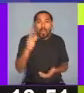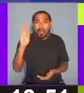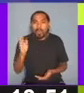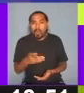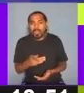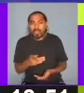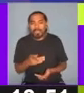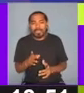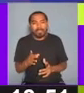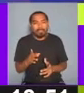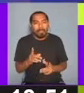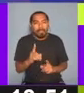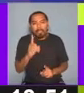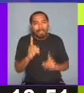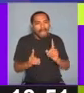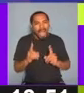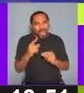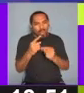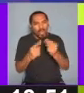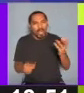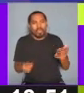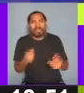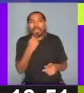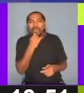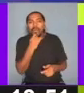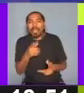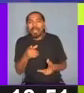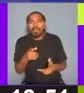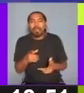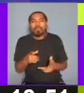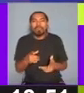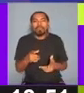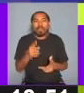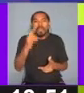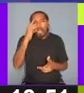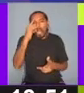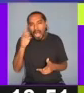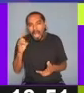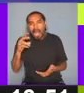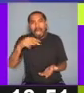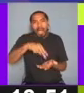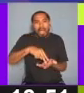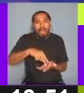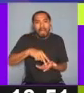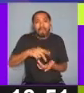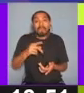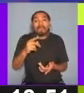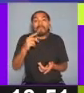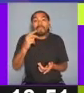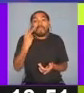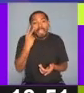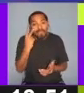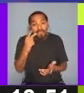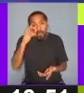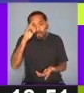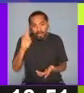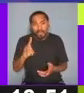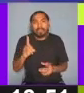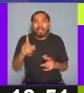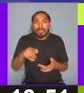mercadería. Por ejemplo, te daría algunos conceptos como el ganado en pie, como aceites,